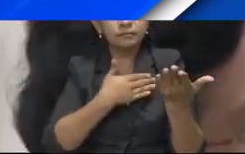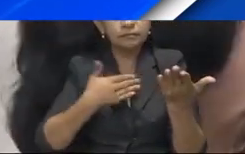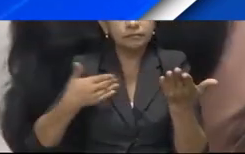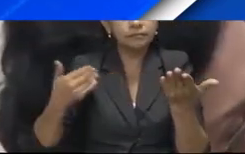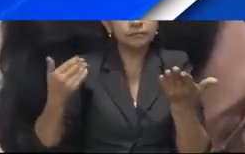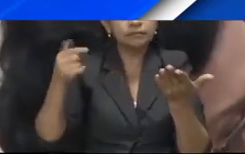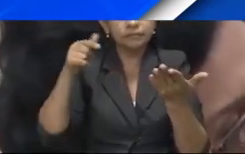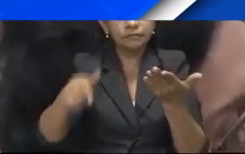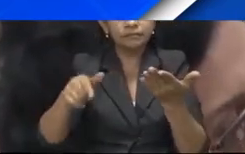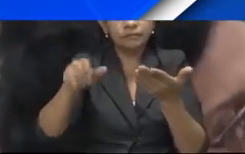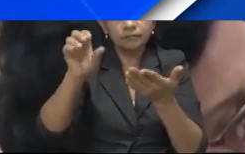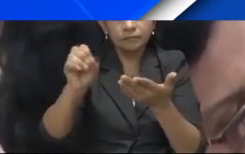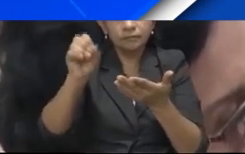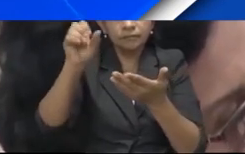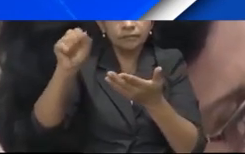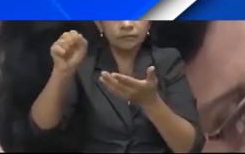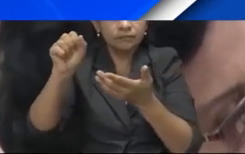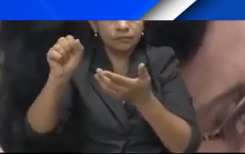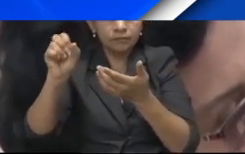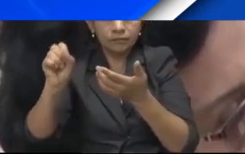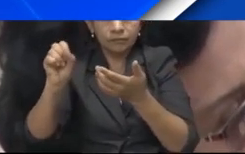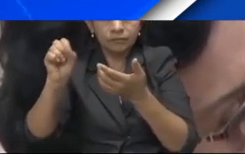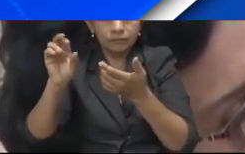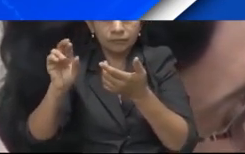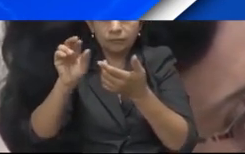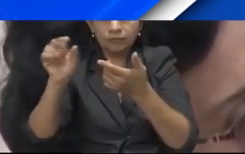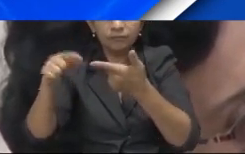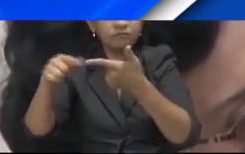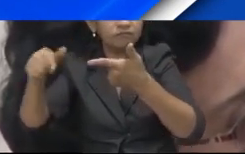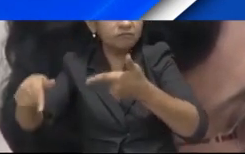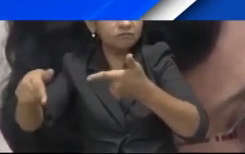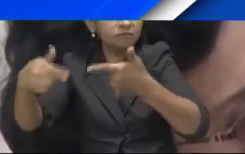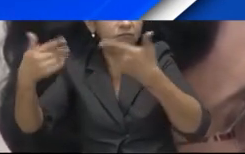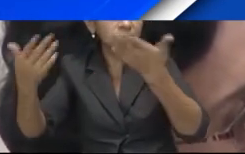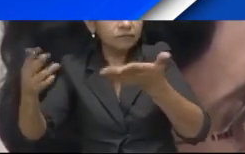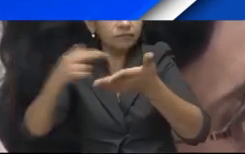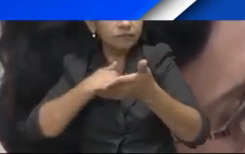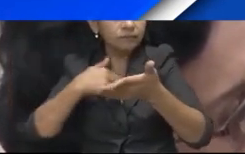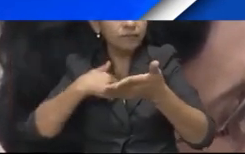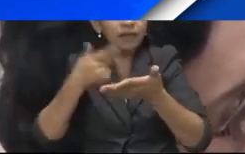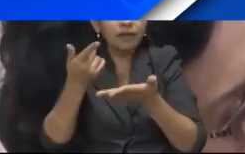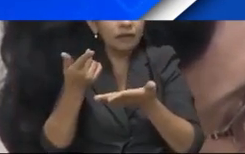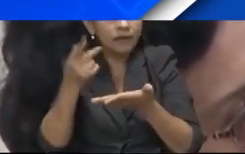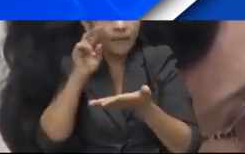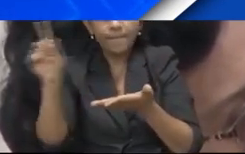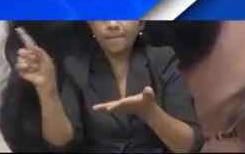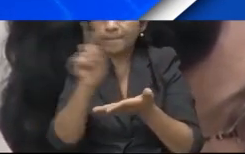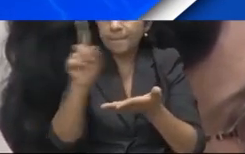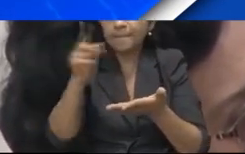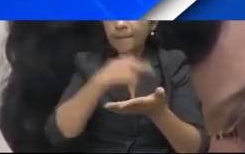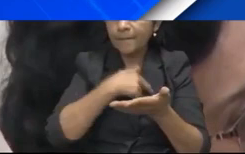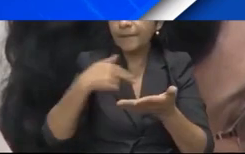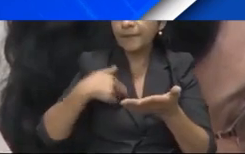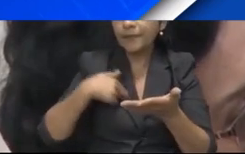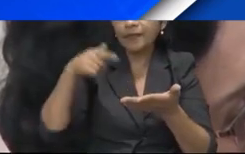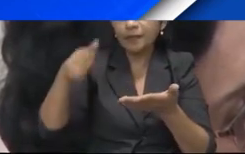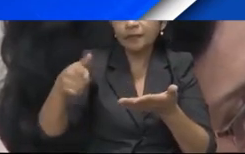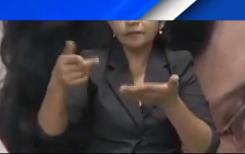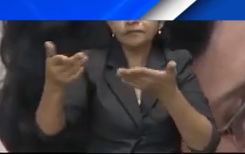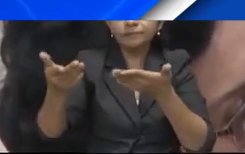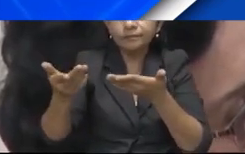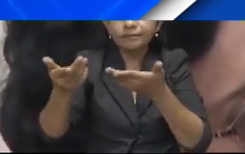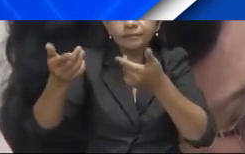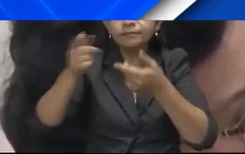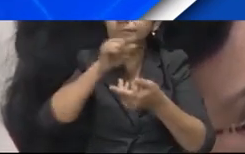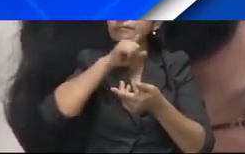es esta tasa SORF, que no se hace en base a especulaciones, sino que se hace en base a